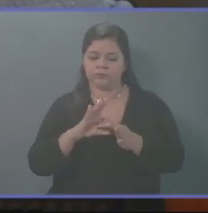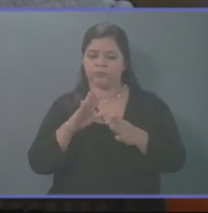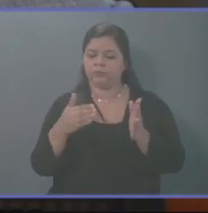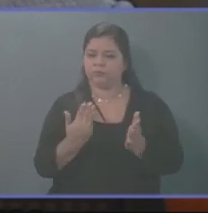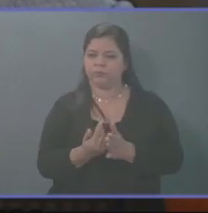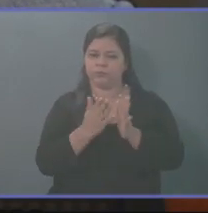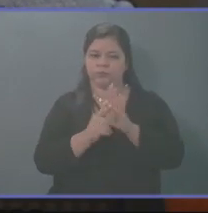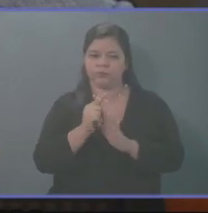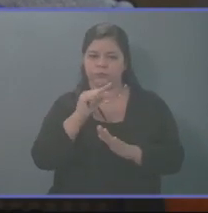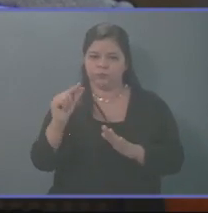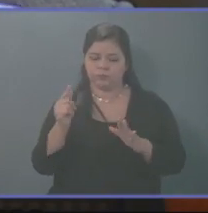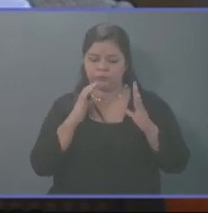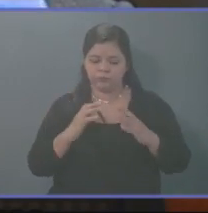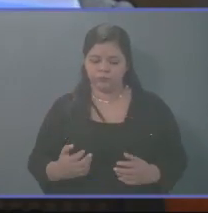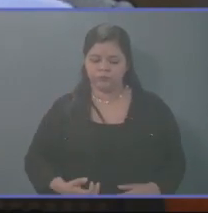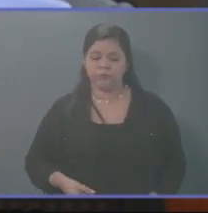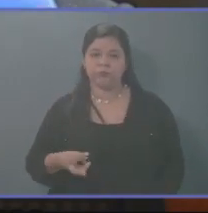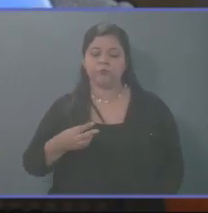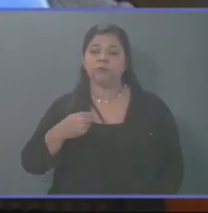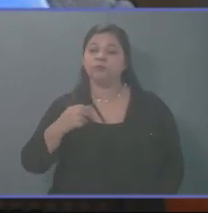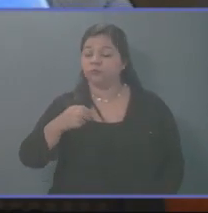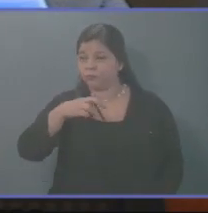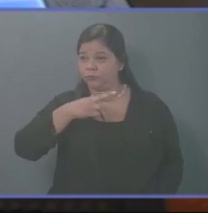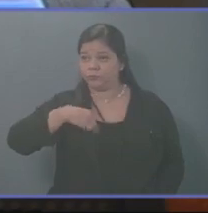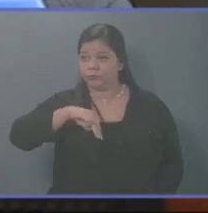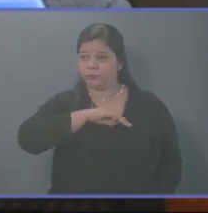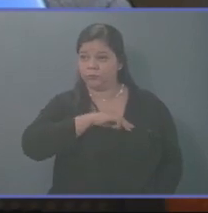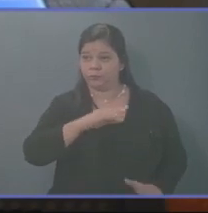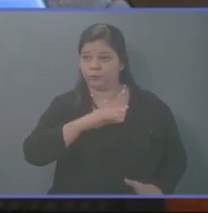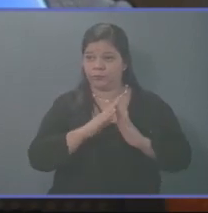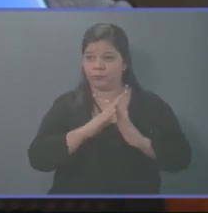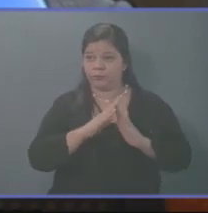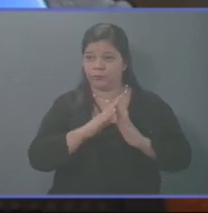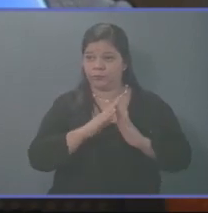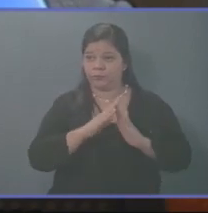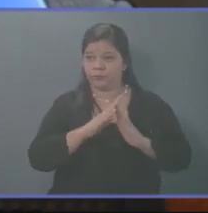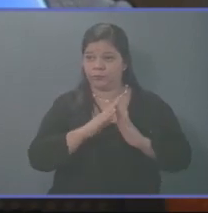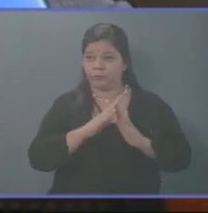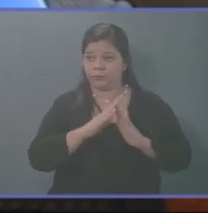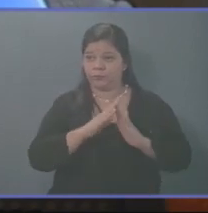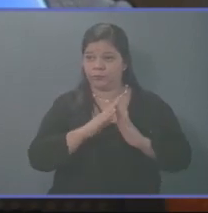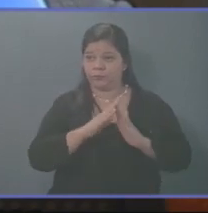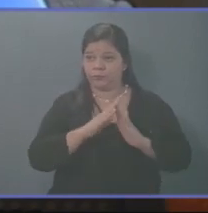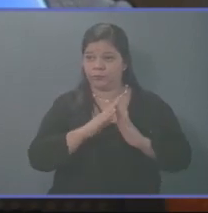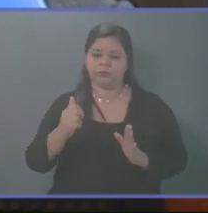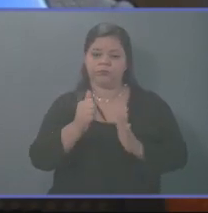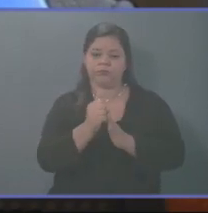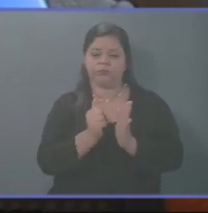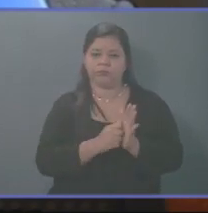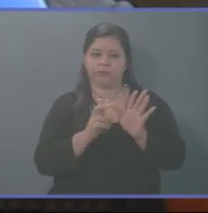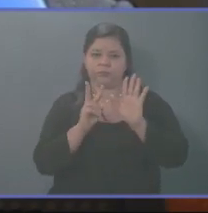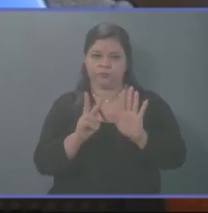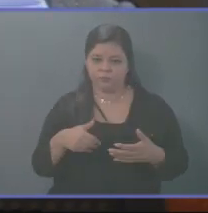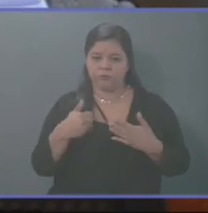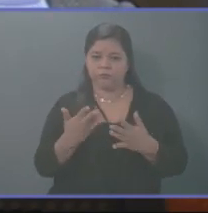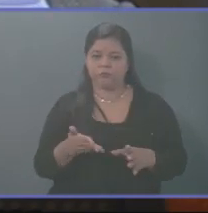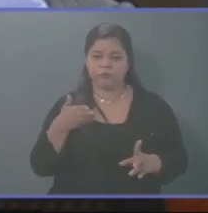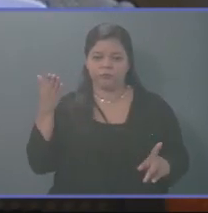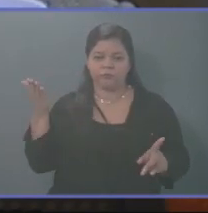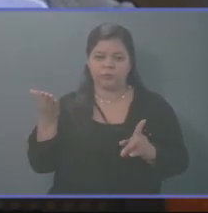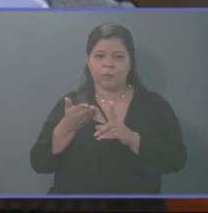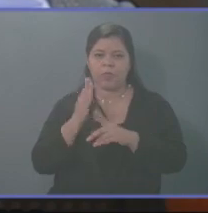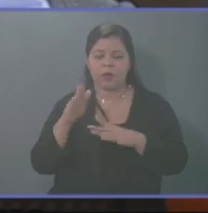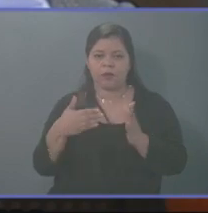con los órganos de gobierno a través del Ministerio de Vivienda. Artículo 2. Refórmase el artículo 7, el inciso final del medio